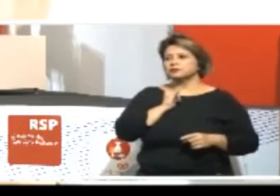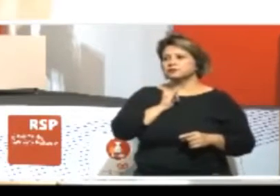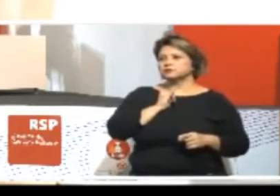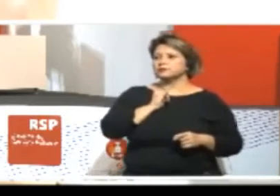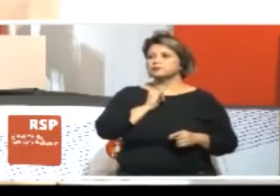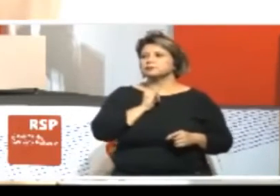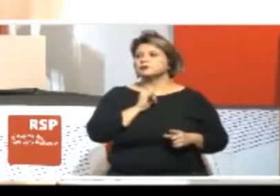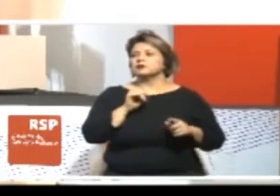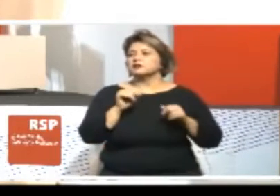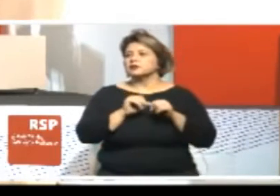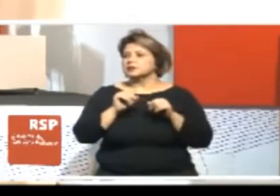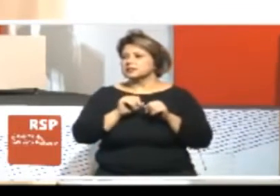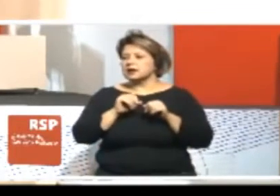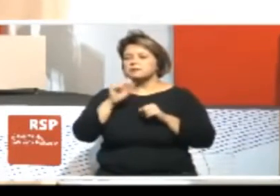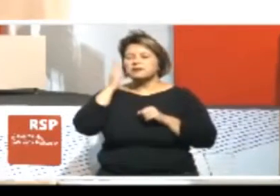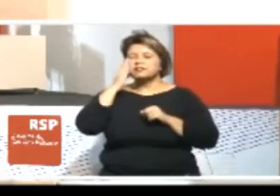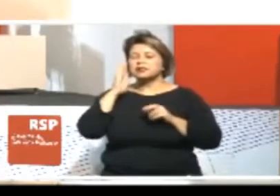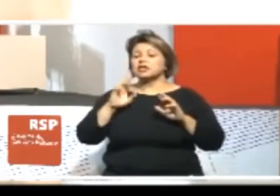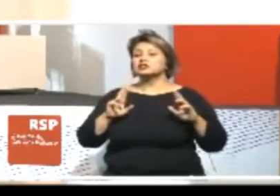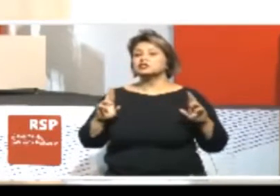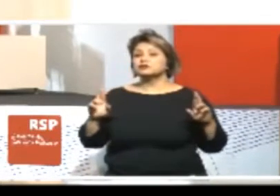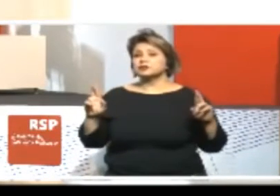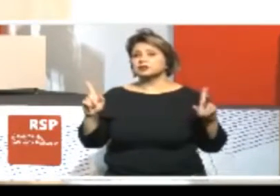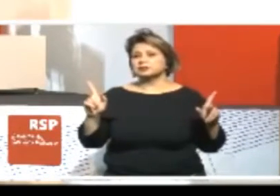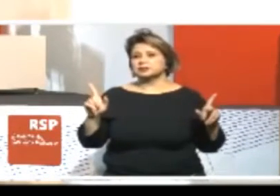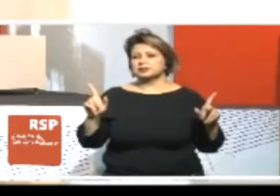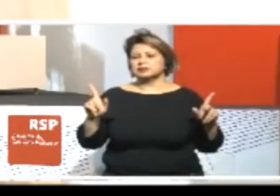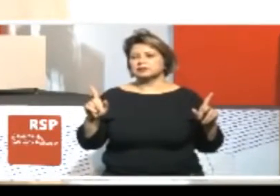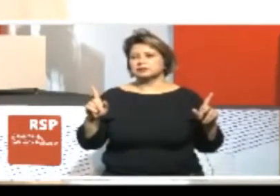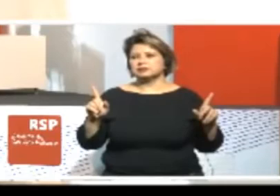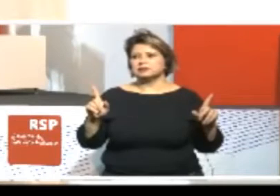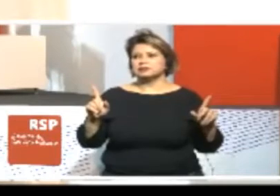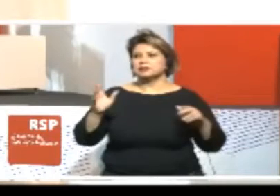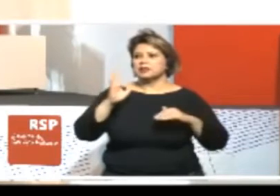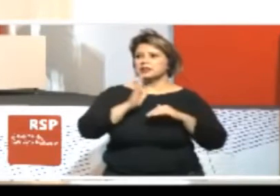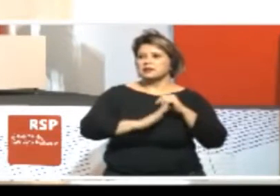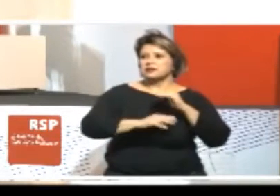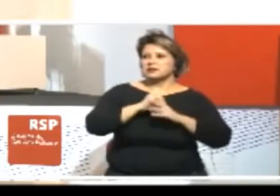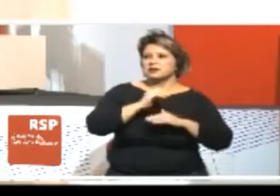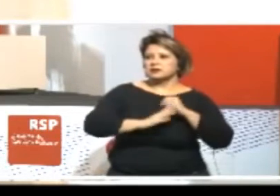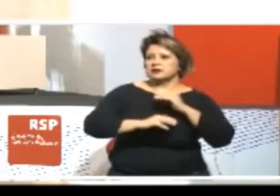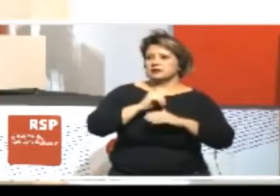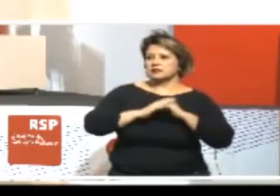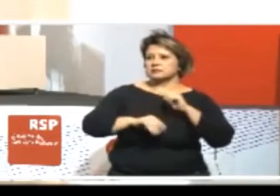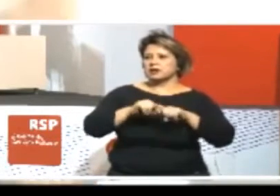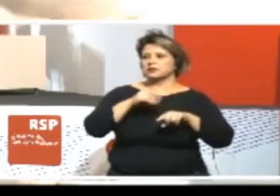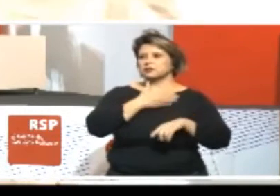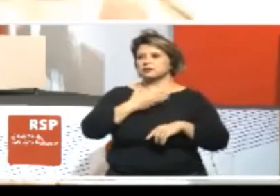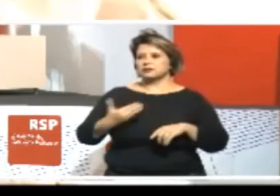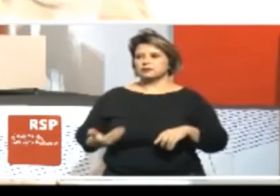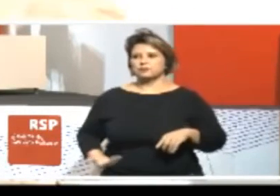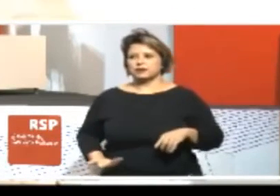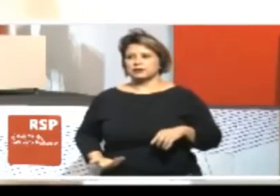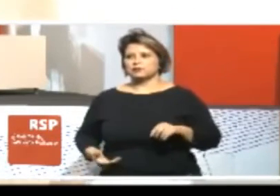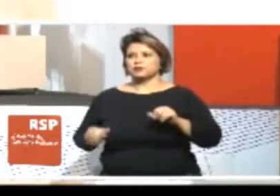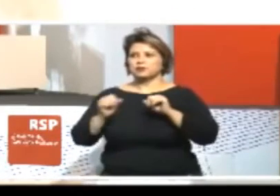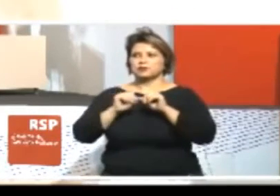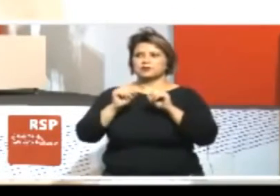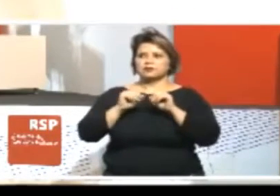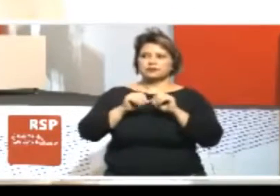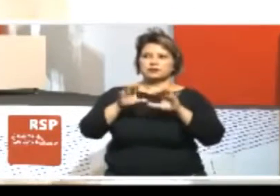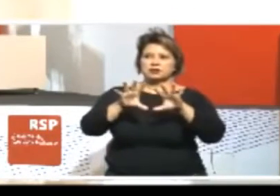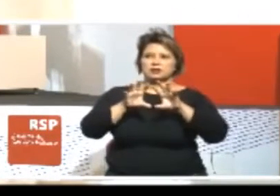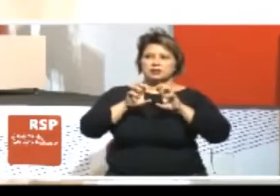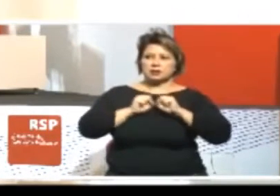diferenciar entre las prácticas de gobierno digital cuando han sido adoptadas por iniciativa